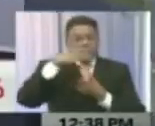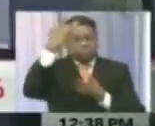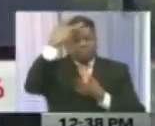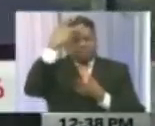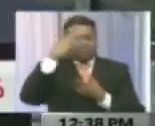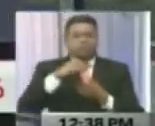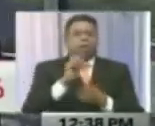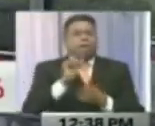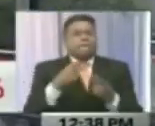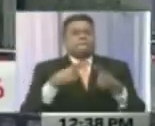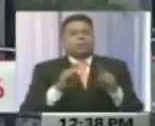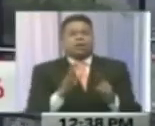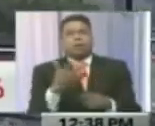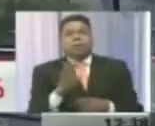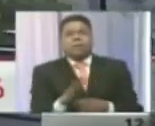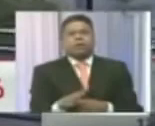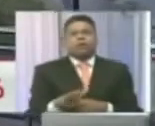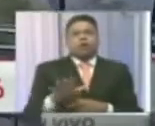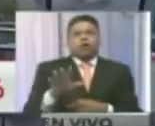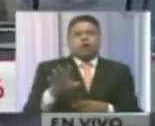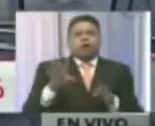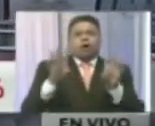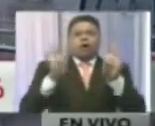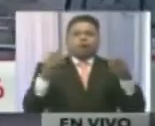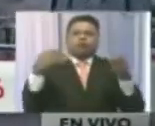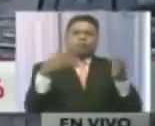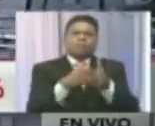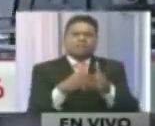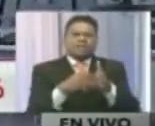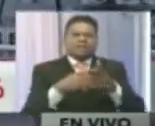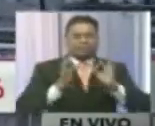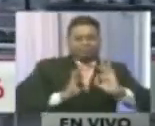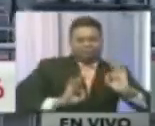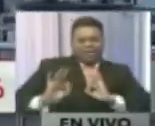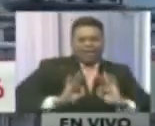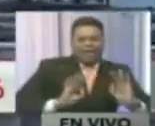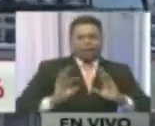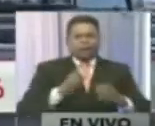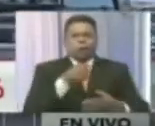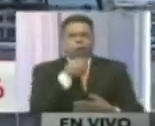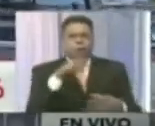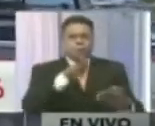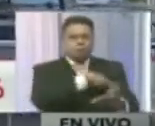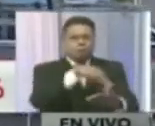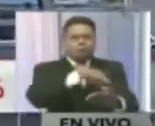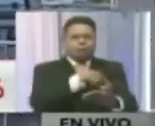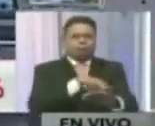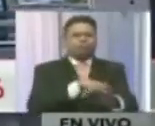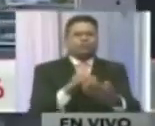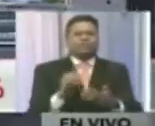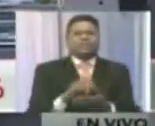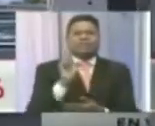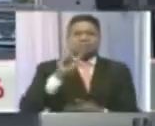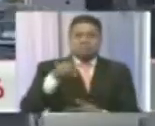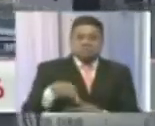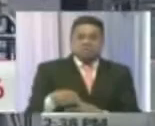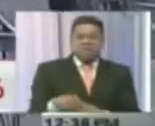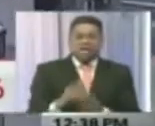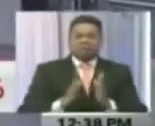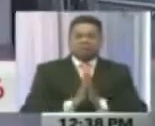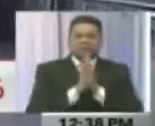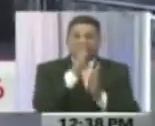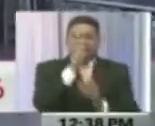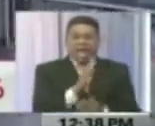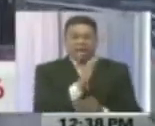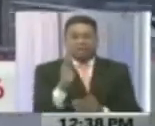8.000 artistas y cultores que se suman a estas actividades. Tendremos música, música sacra, un festival que estará en las